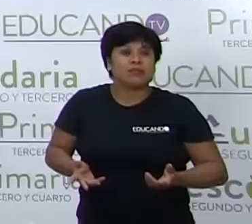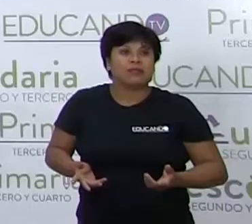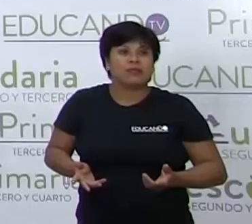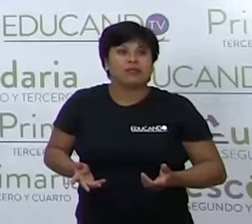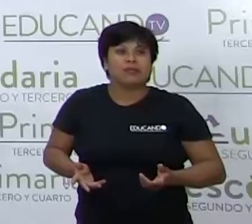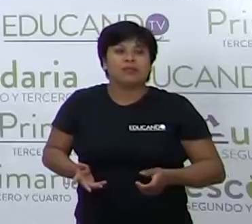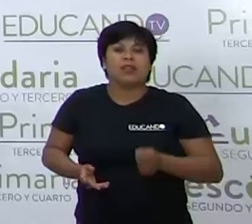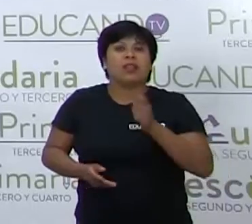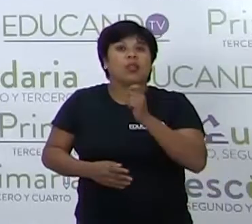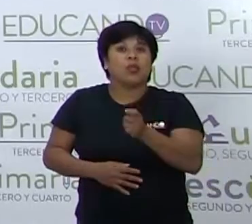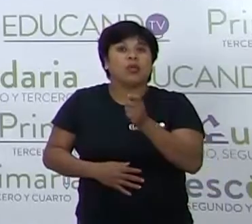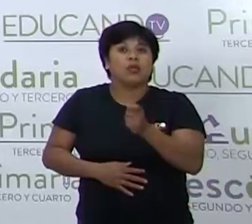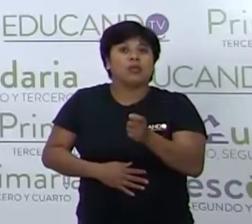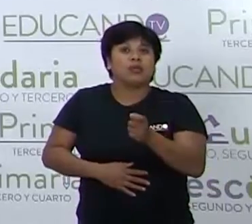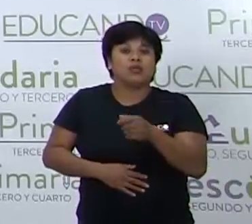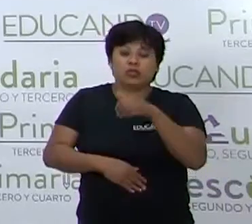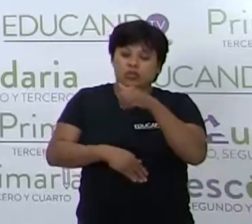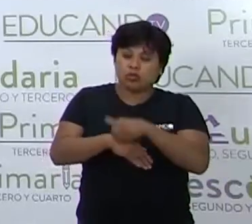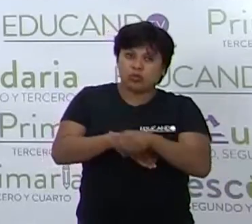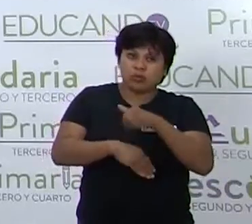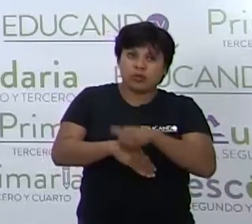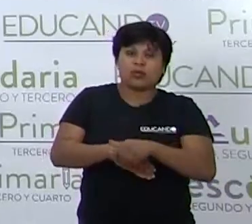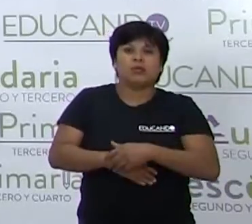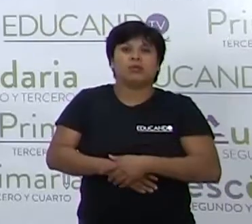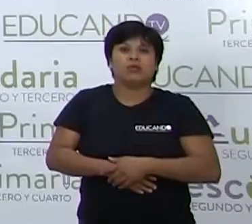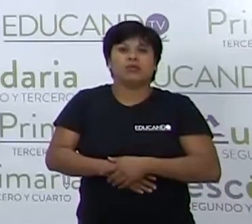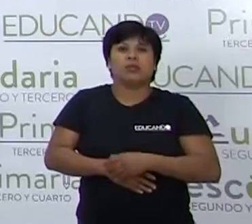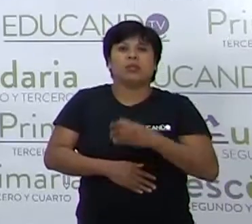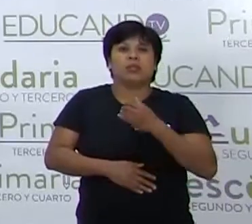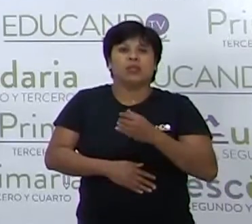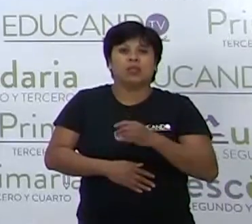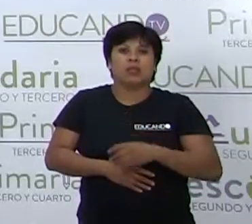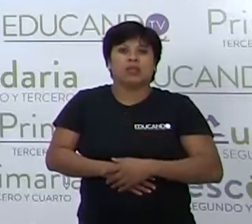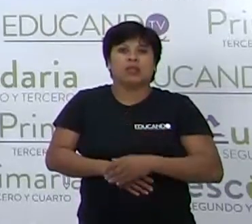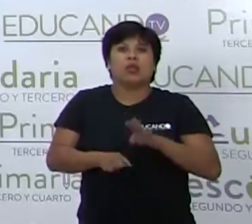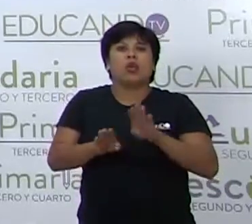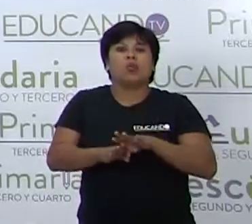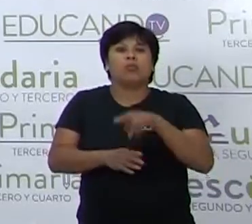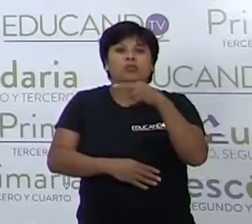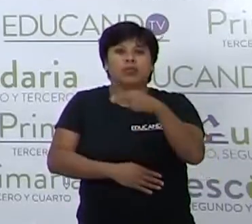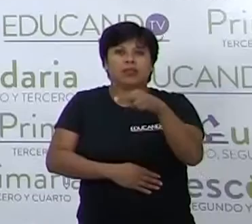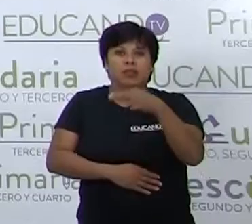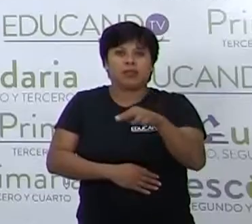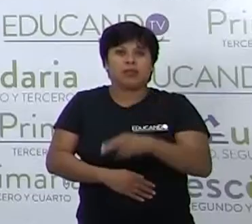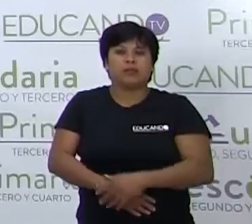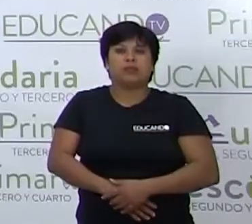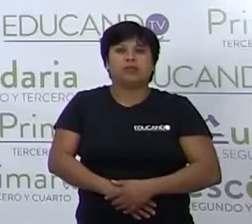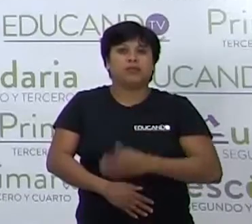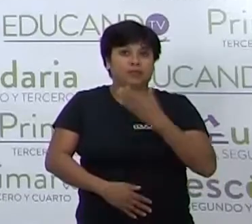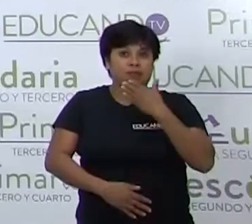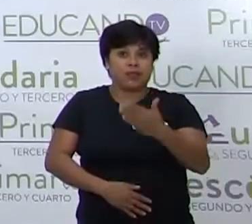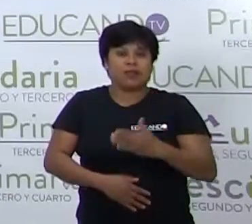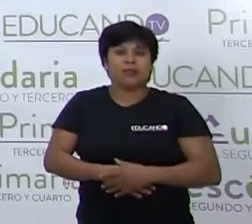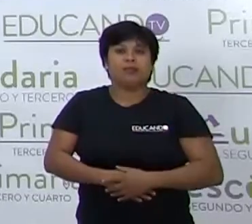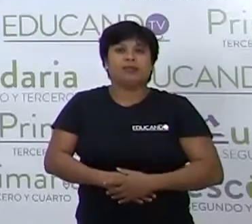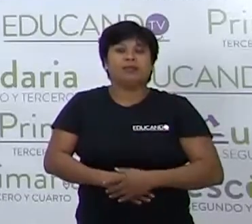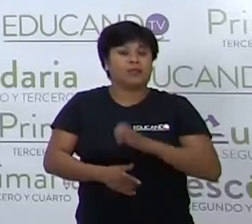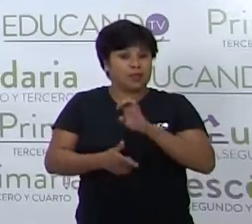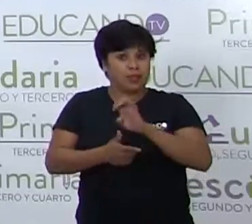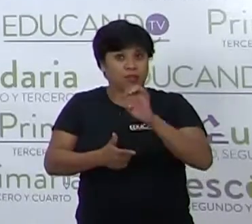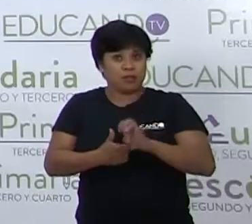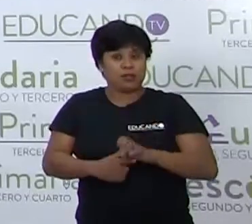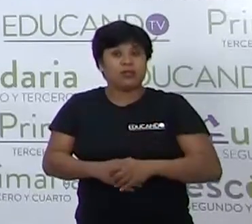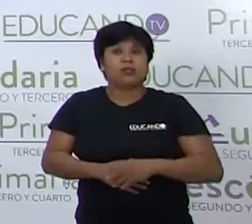Lo que son los números y cómo se llaman, ¿verdad? Bien,